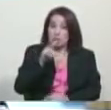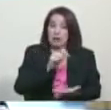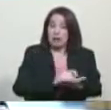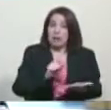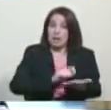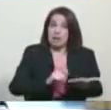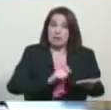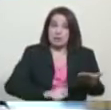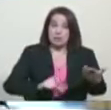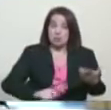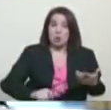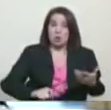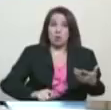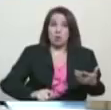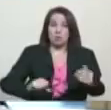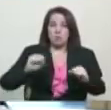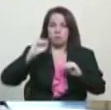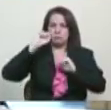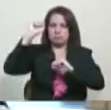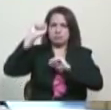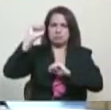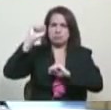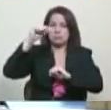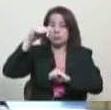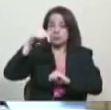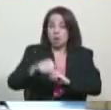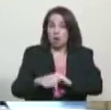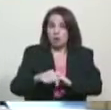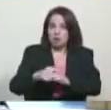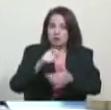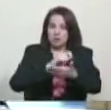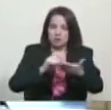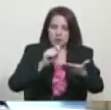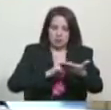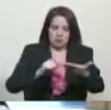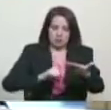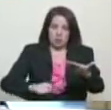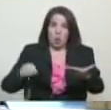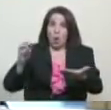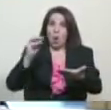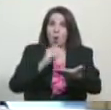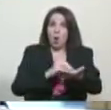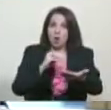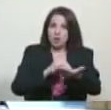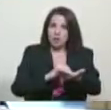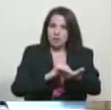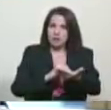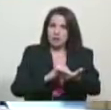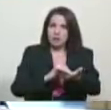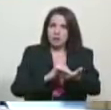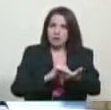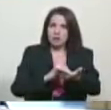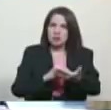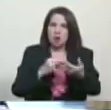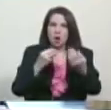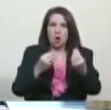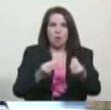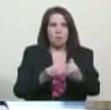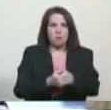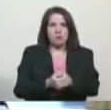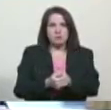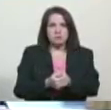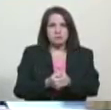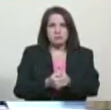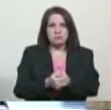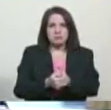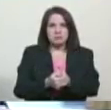de manera heroica, hoy la estamos escribiendo nuevamente. Nuestro pueblo está escribiendo una historia